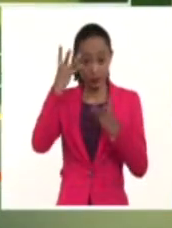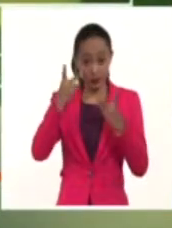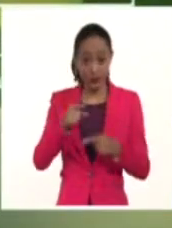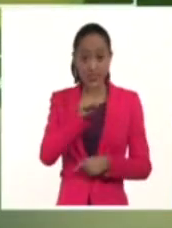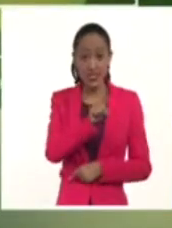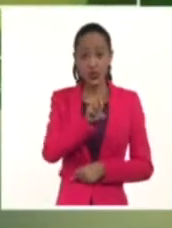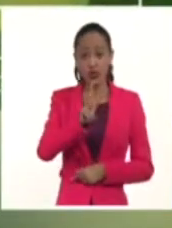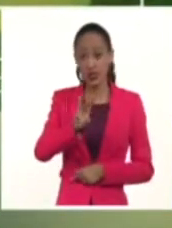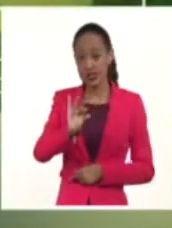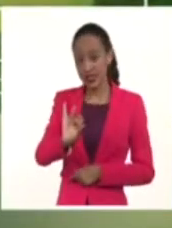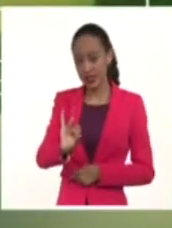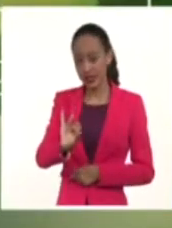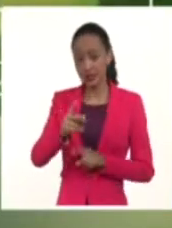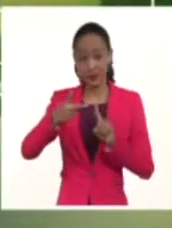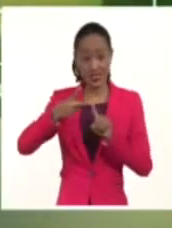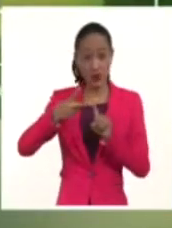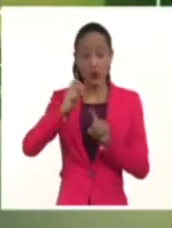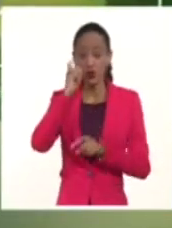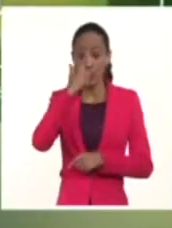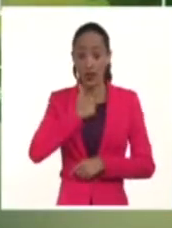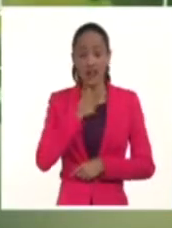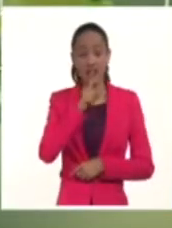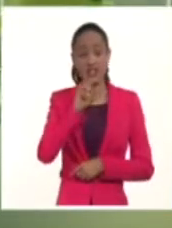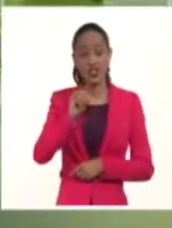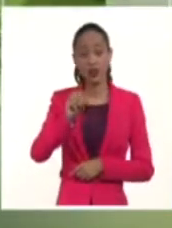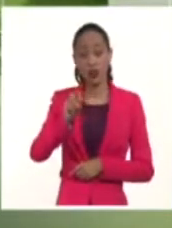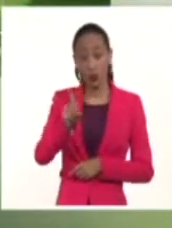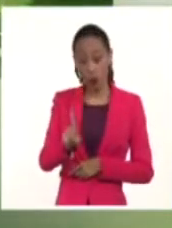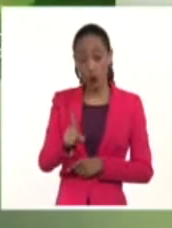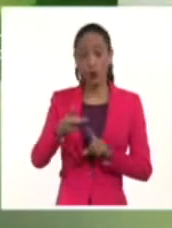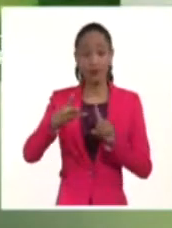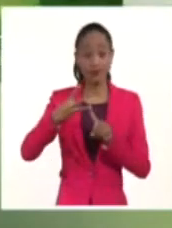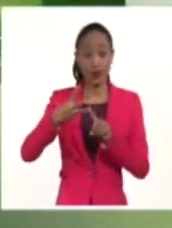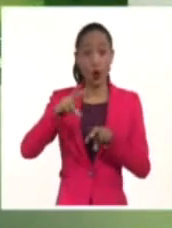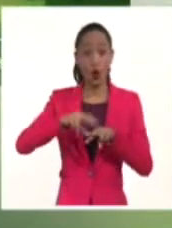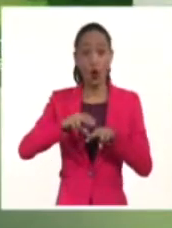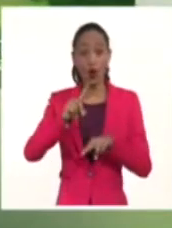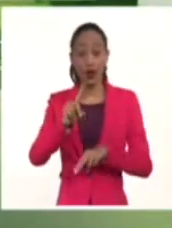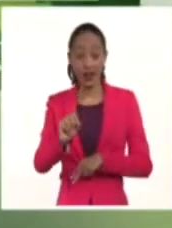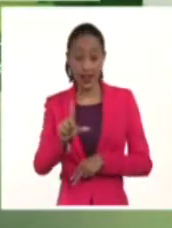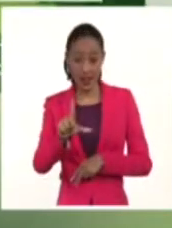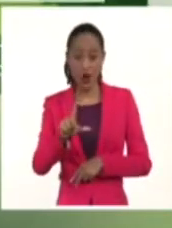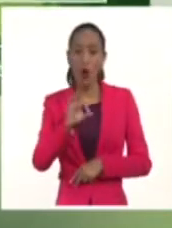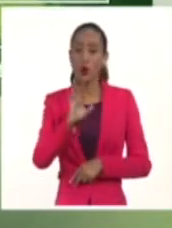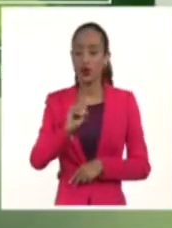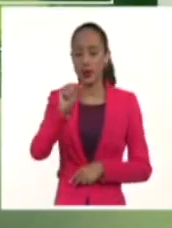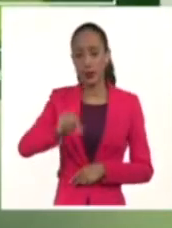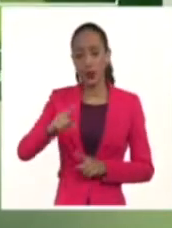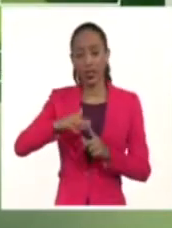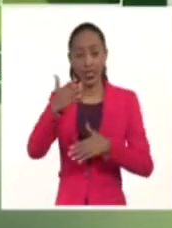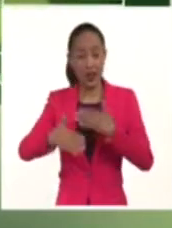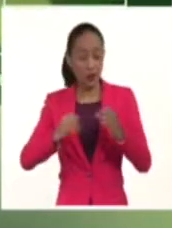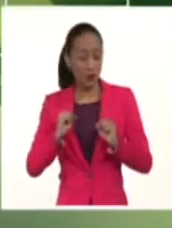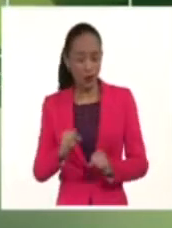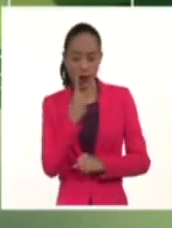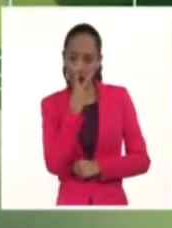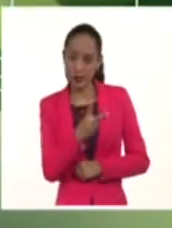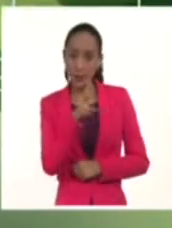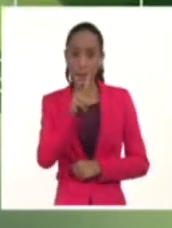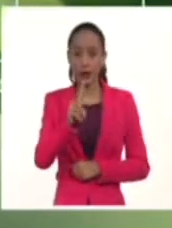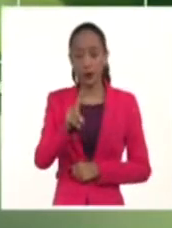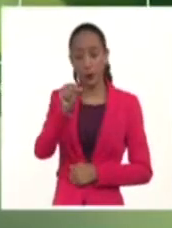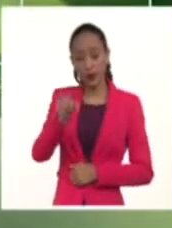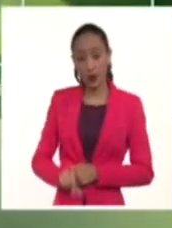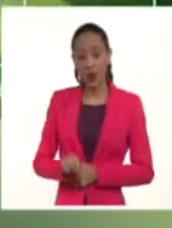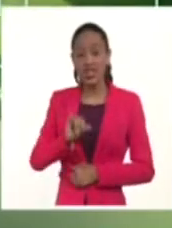137 casos, Ciego de Ávila con 101 y Holguín con 80. En las terapias intensivas se atienden 21 pacientes, de ellos